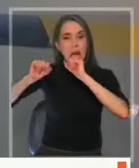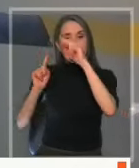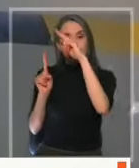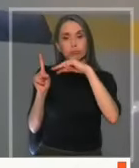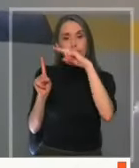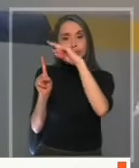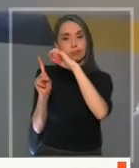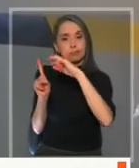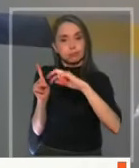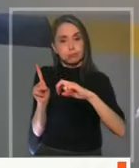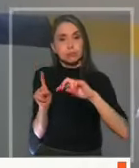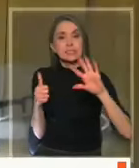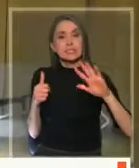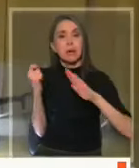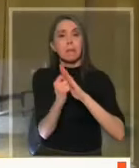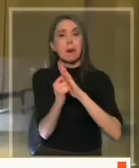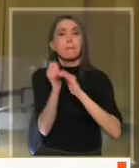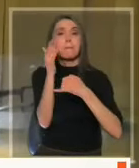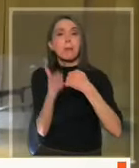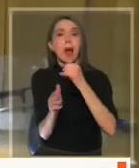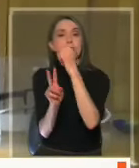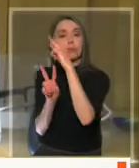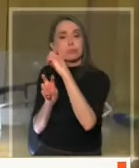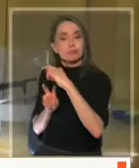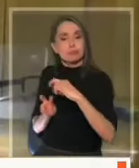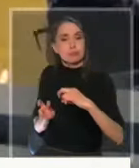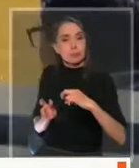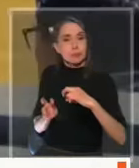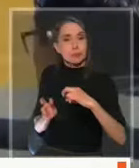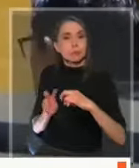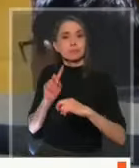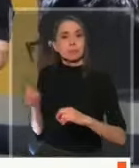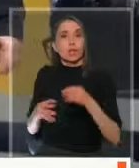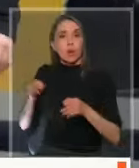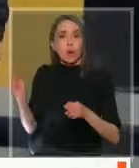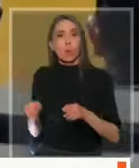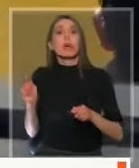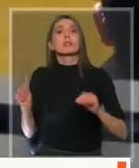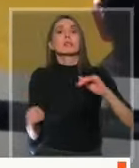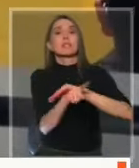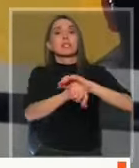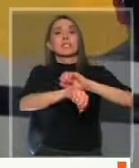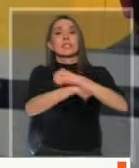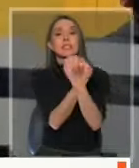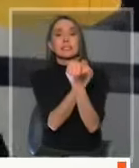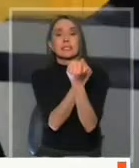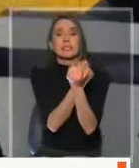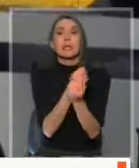decretaron 6 meses de plazo para la investigación. Quedó recluida en el centro de detención de